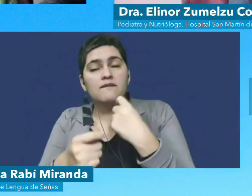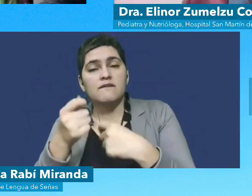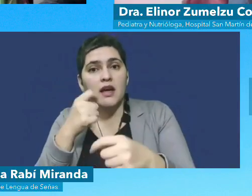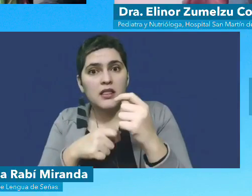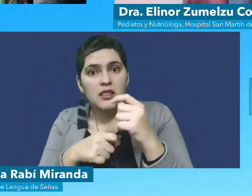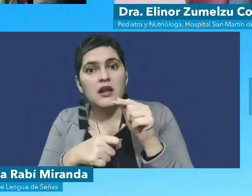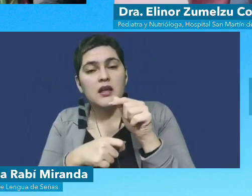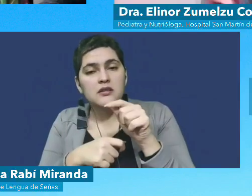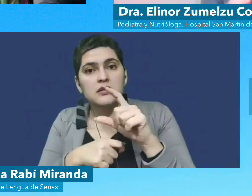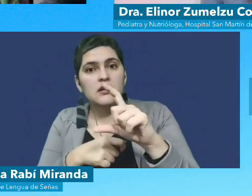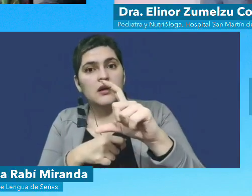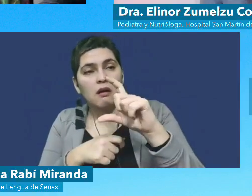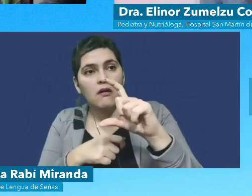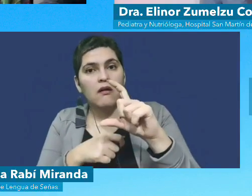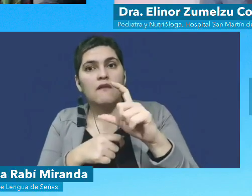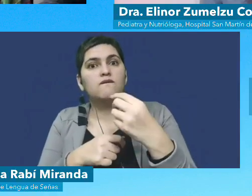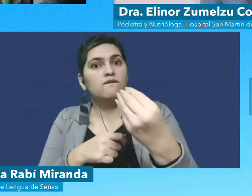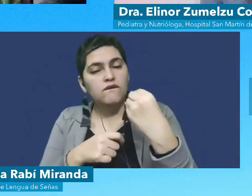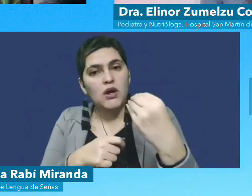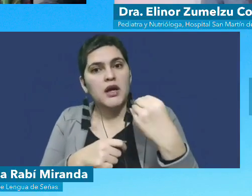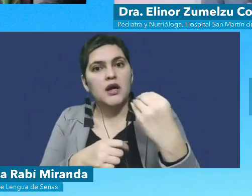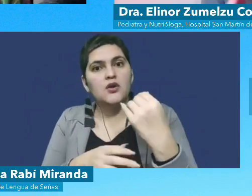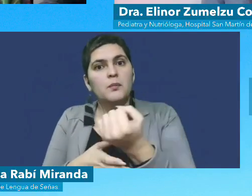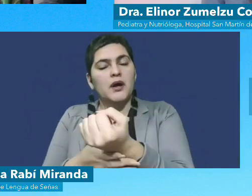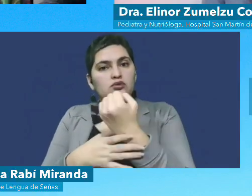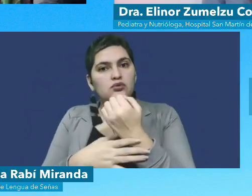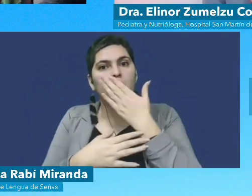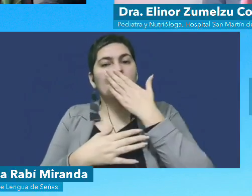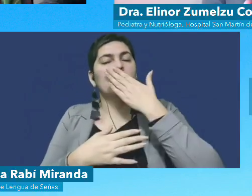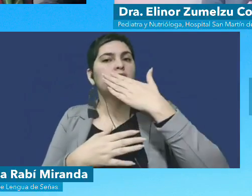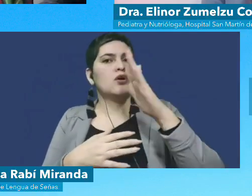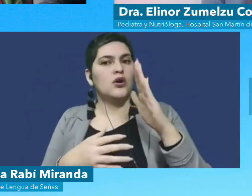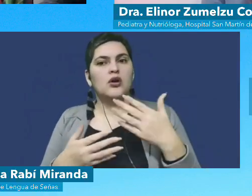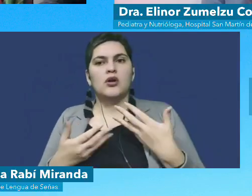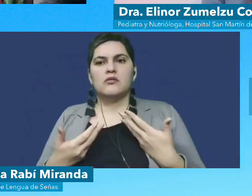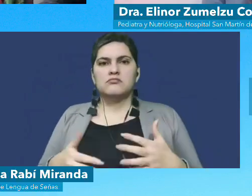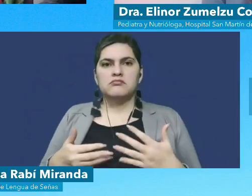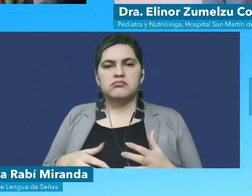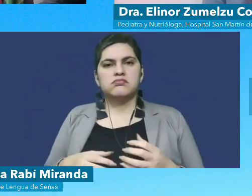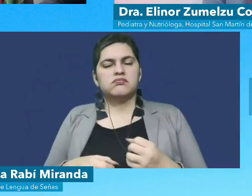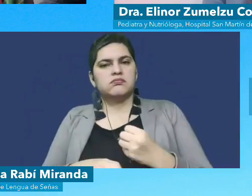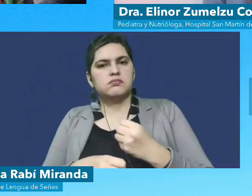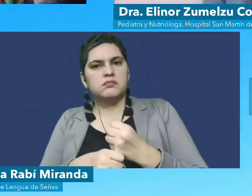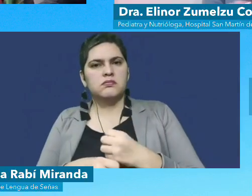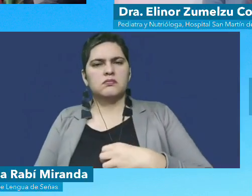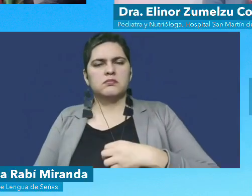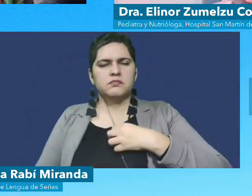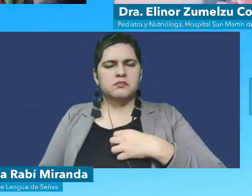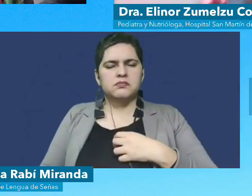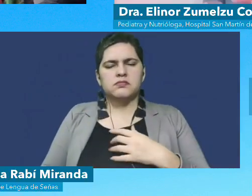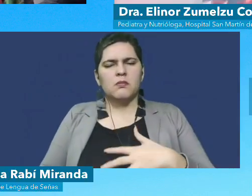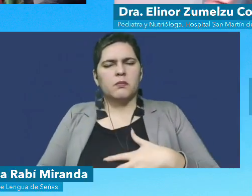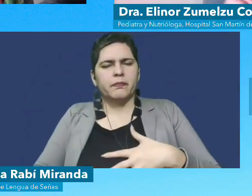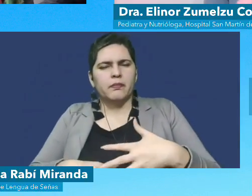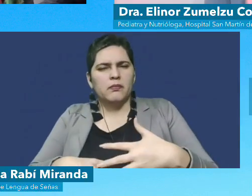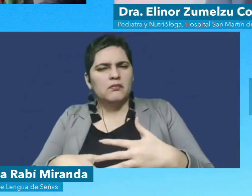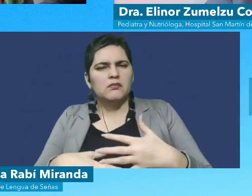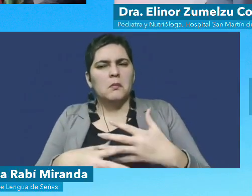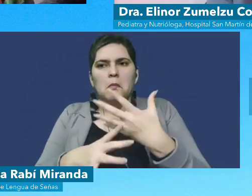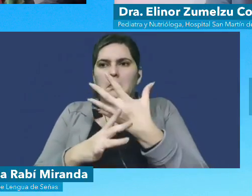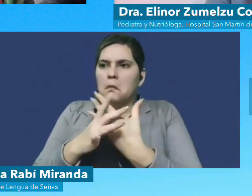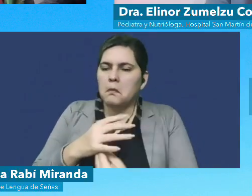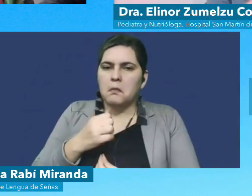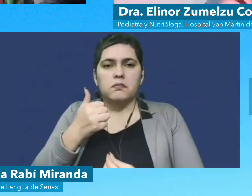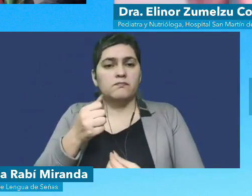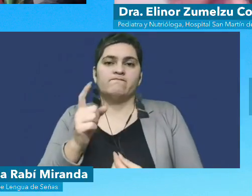todos son buenos y que me va a mejorar el cólico, la constipación, la flatulencia, la distensión, y no, hay algunos probados